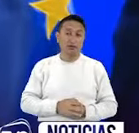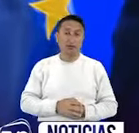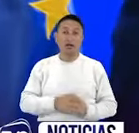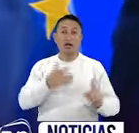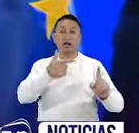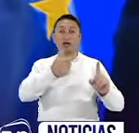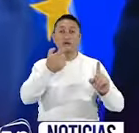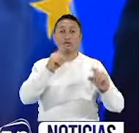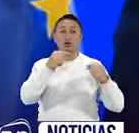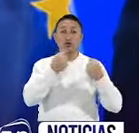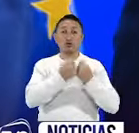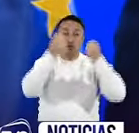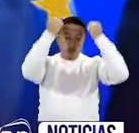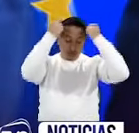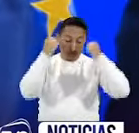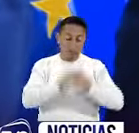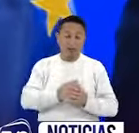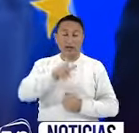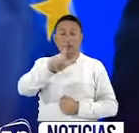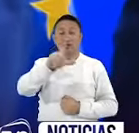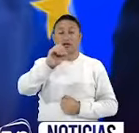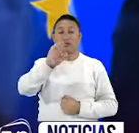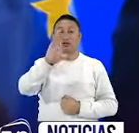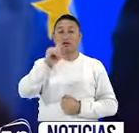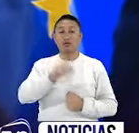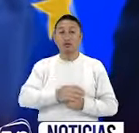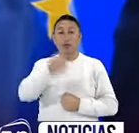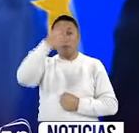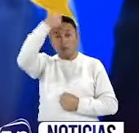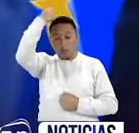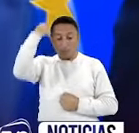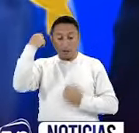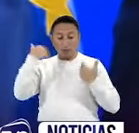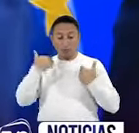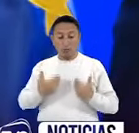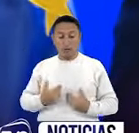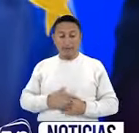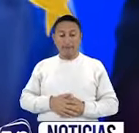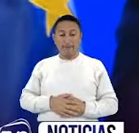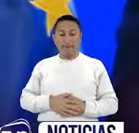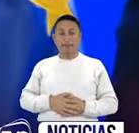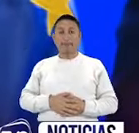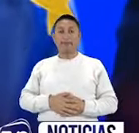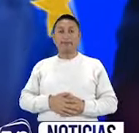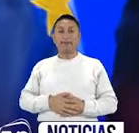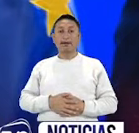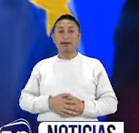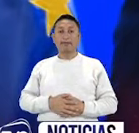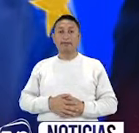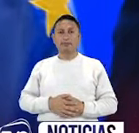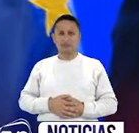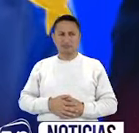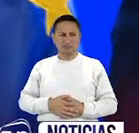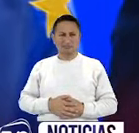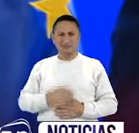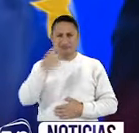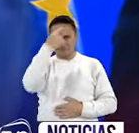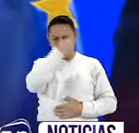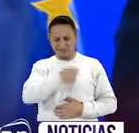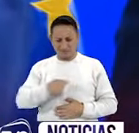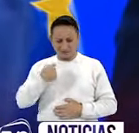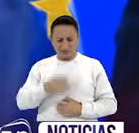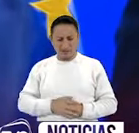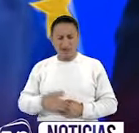de Los Lobos, peinado con una camisa blanca, parecía una propaganda de